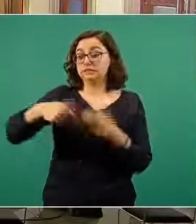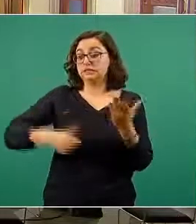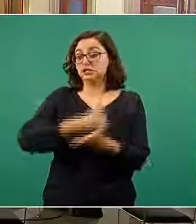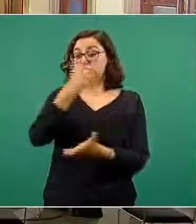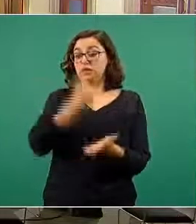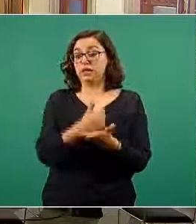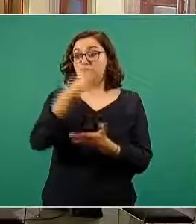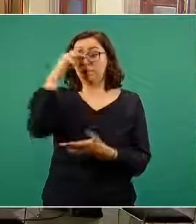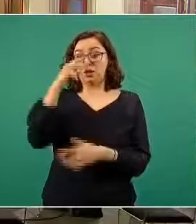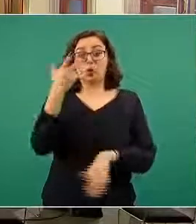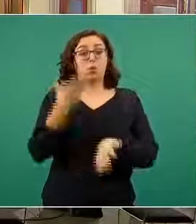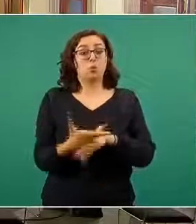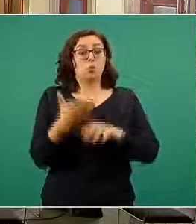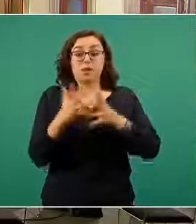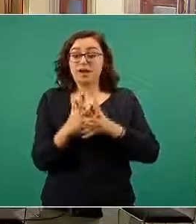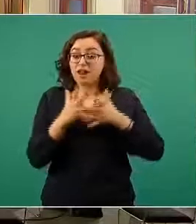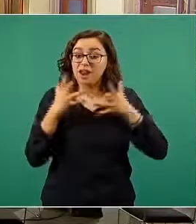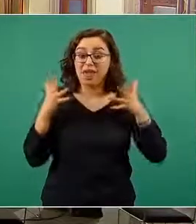su dimensión